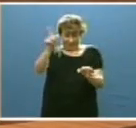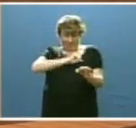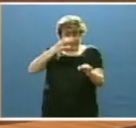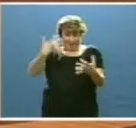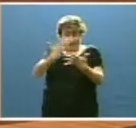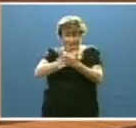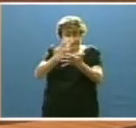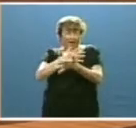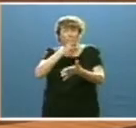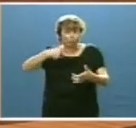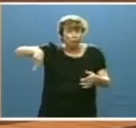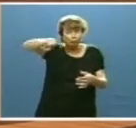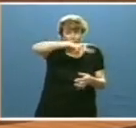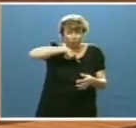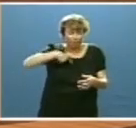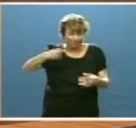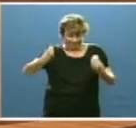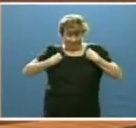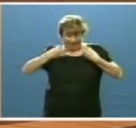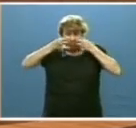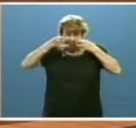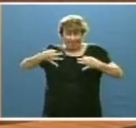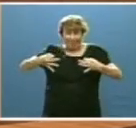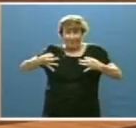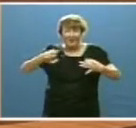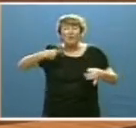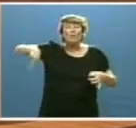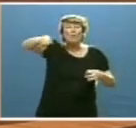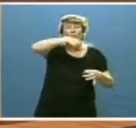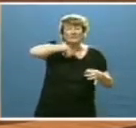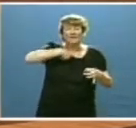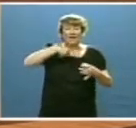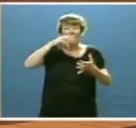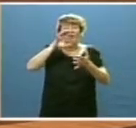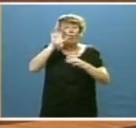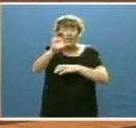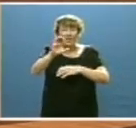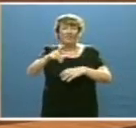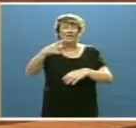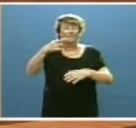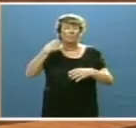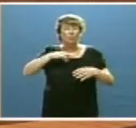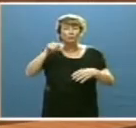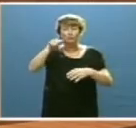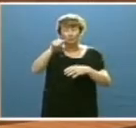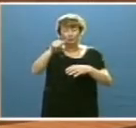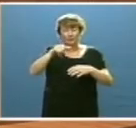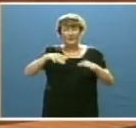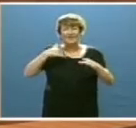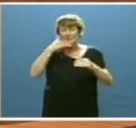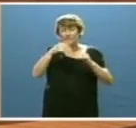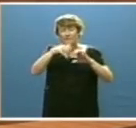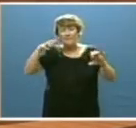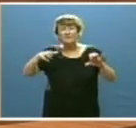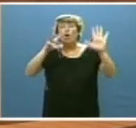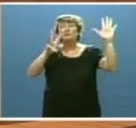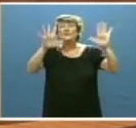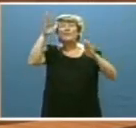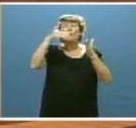porque nosotros lo hemos vivido nuestra comunidad logró que su población creciera en casi 85 mil